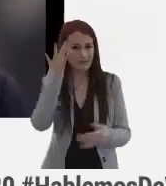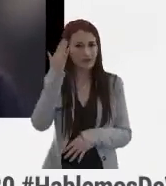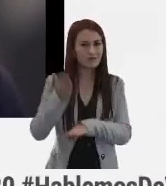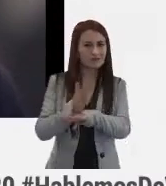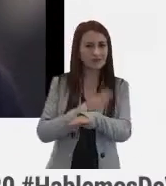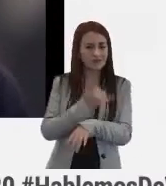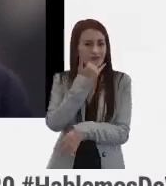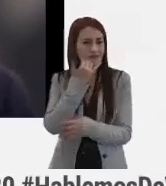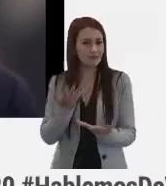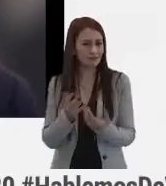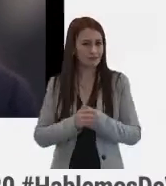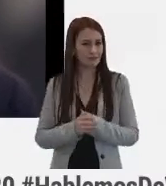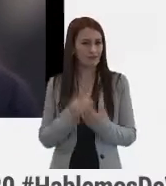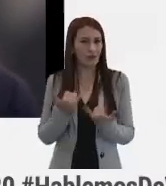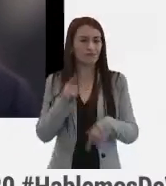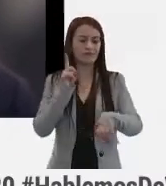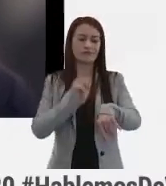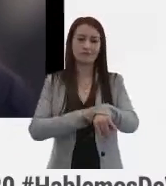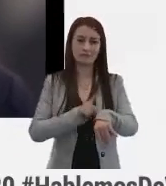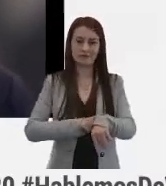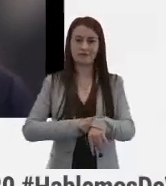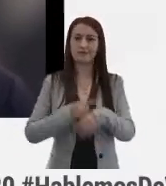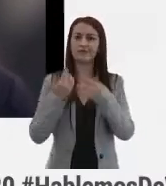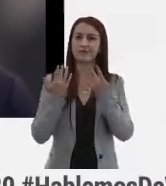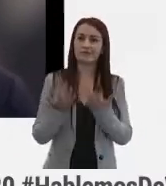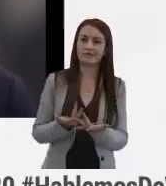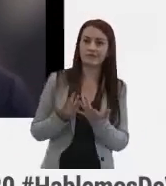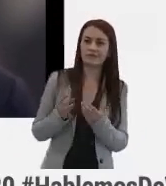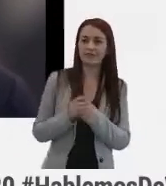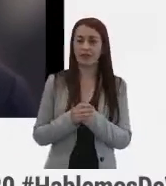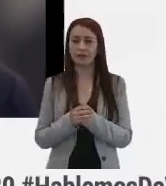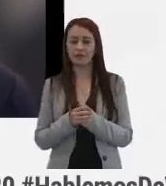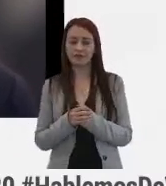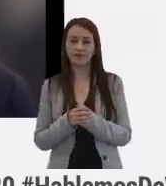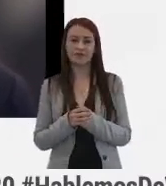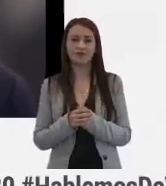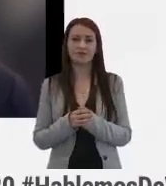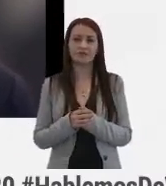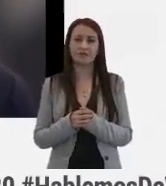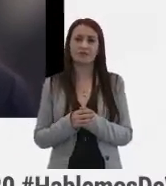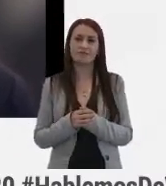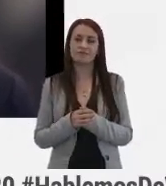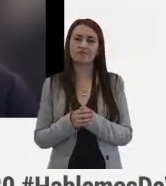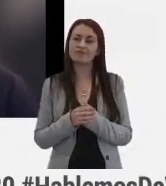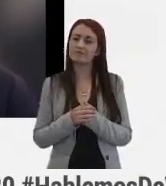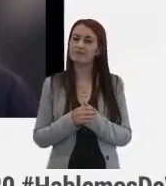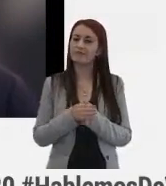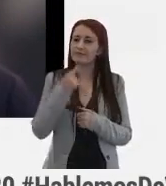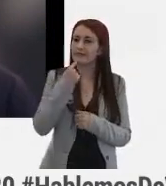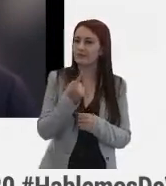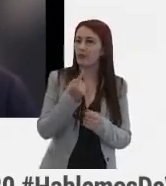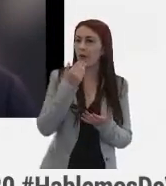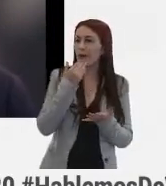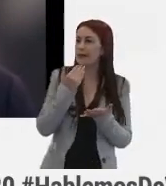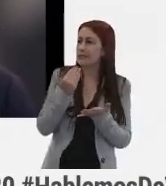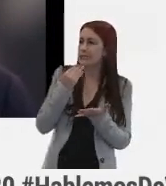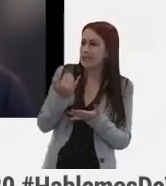de espera, habría un regalito, preguntándonos qué será lo que hay